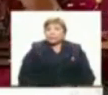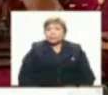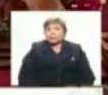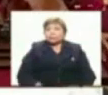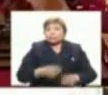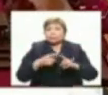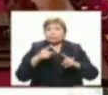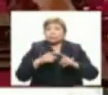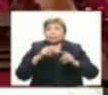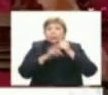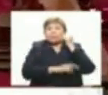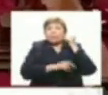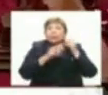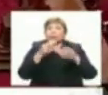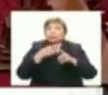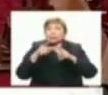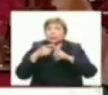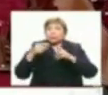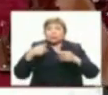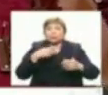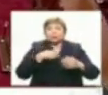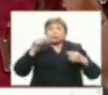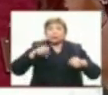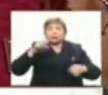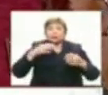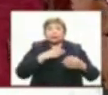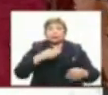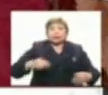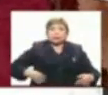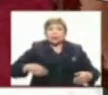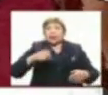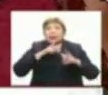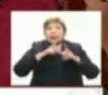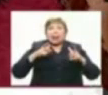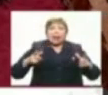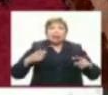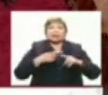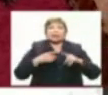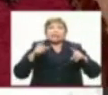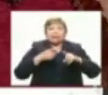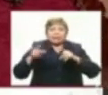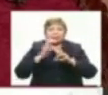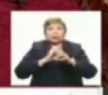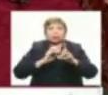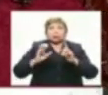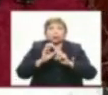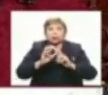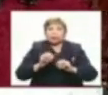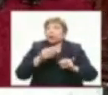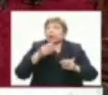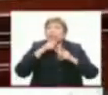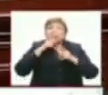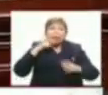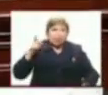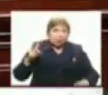En un país diverso como el nuestro, se necesita un ministerio que reconozca las lenguas, las diversas culturas,